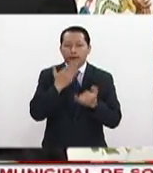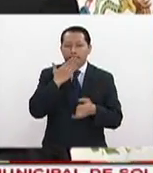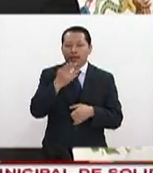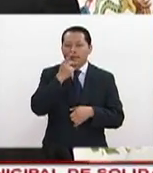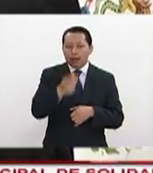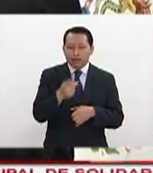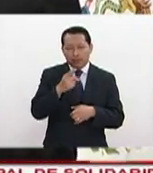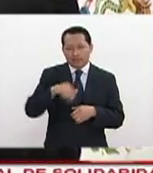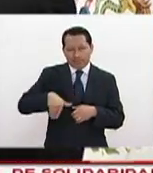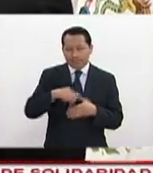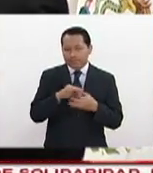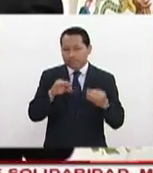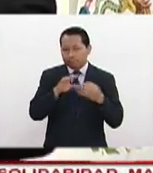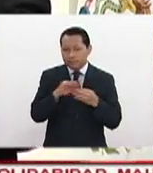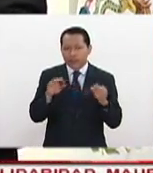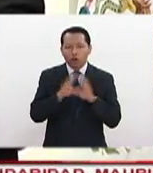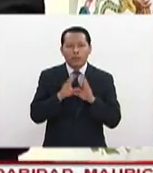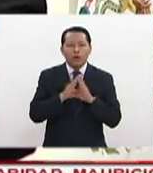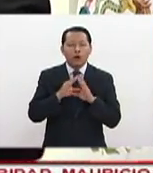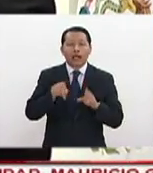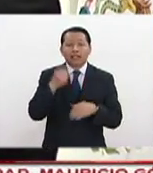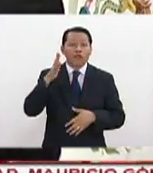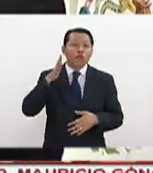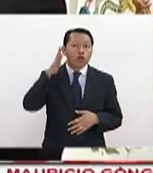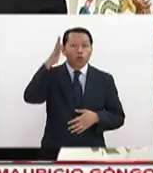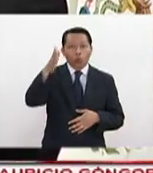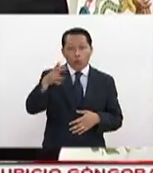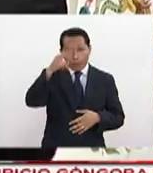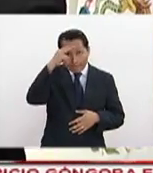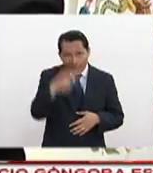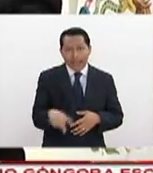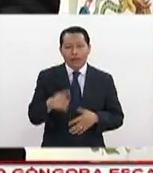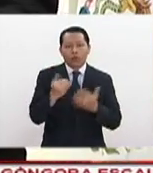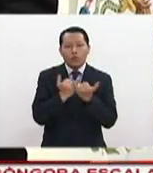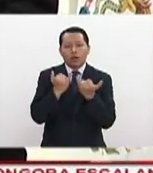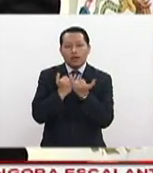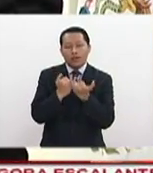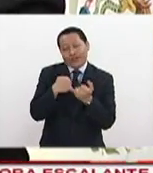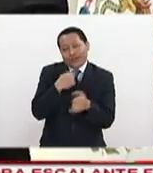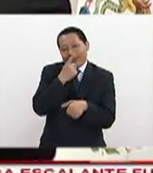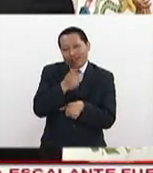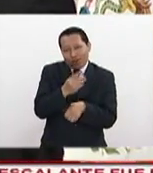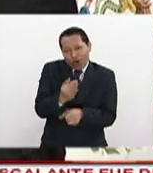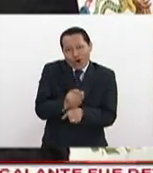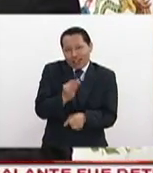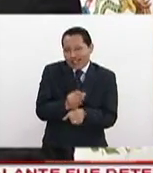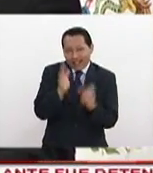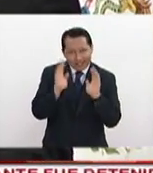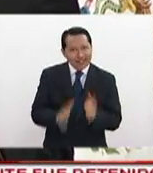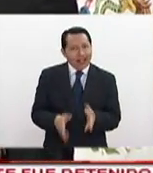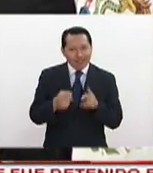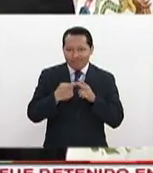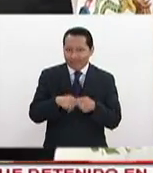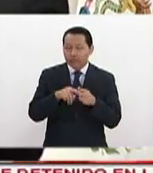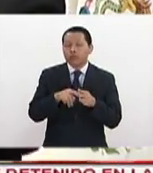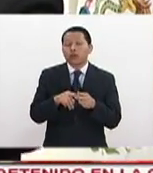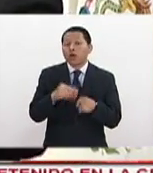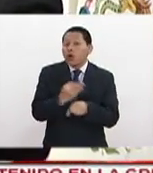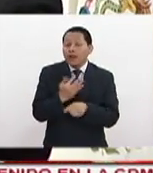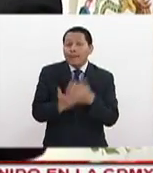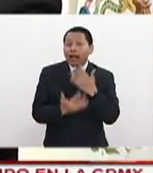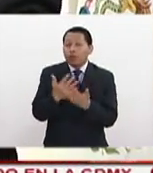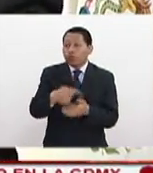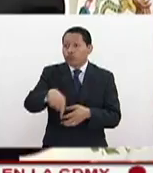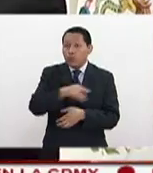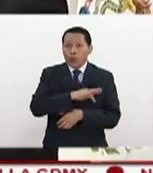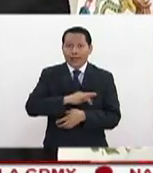dijo Alonso, somos el futuro de nuestro país, yo diría que son el presente de nuestro país y que tienen en sus manos todo